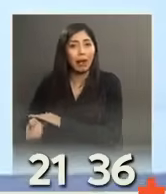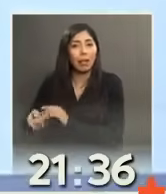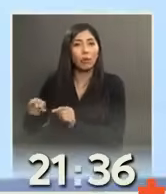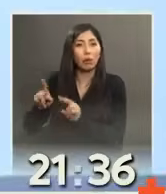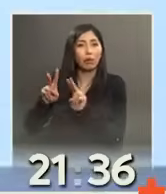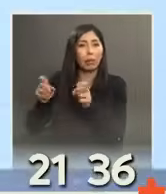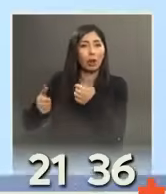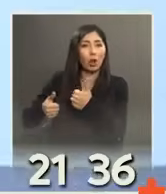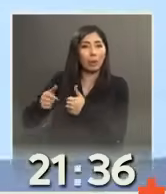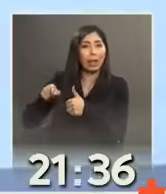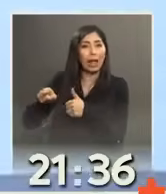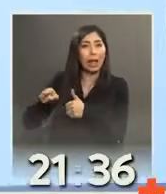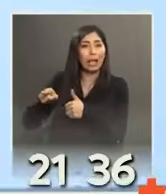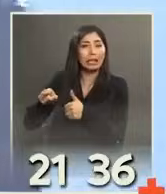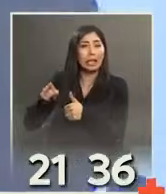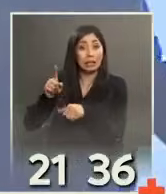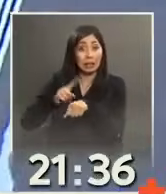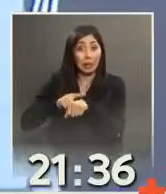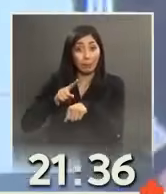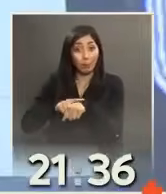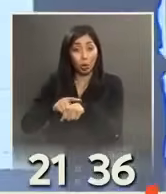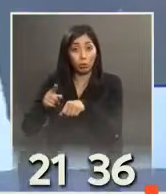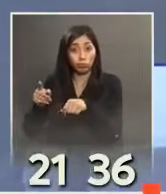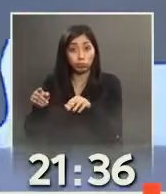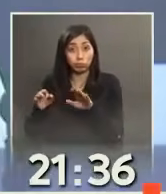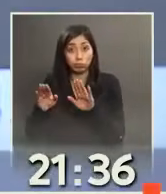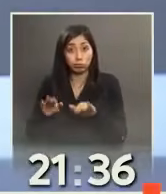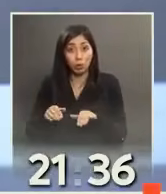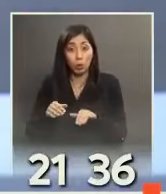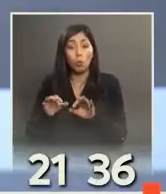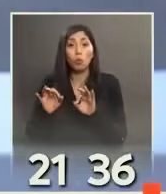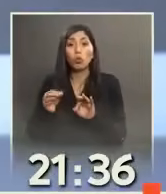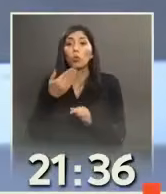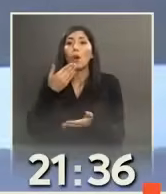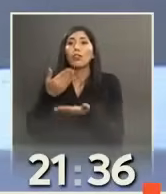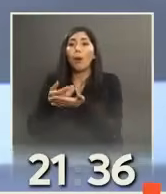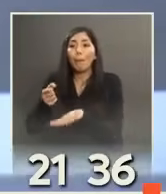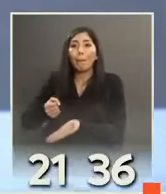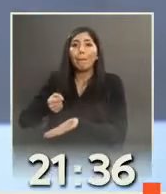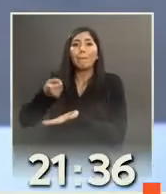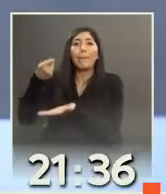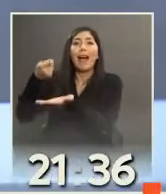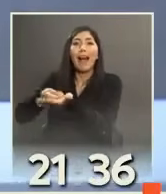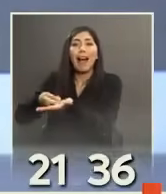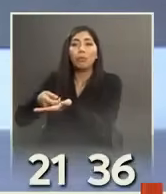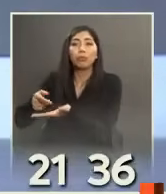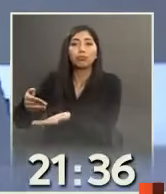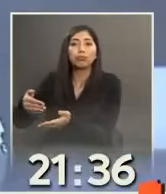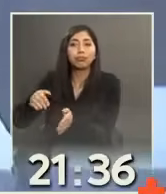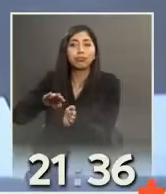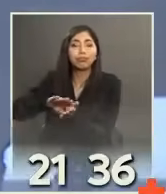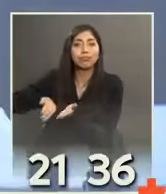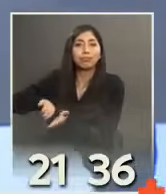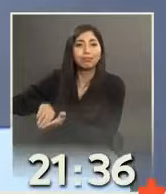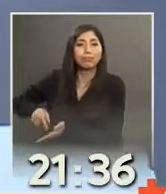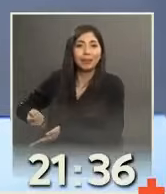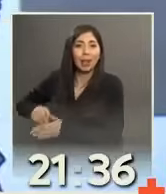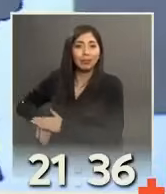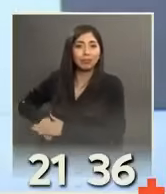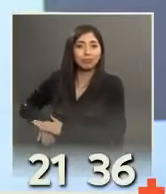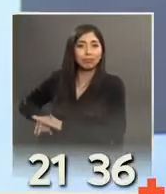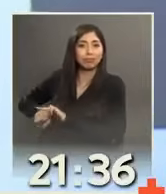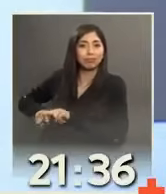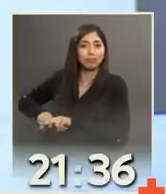que coincidían con los momentos en que las licitaciones fueron pagadas. Por lo tanto, analizando los flujos bancarios entre la licitación,